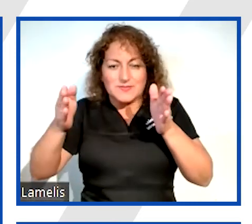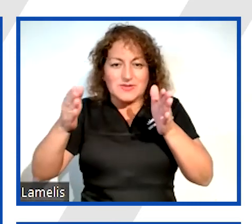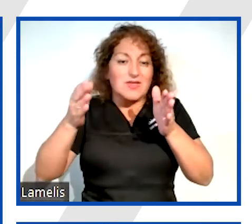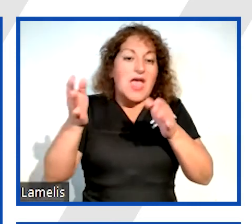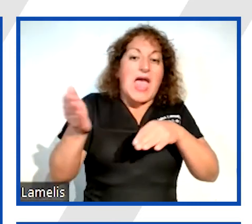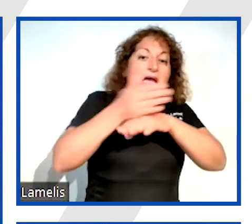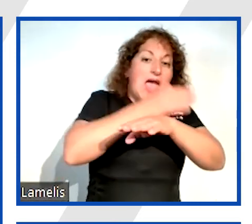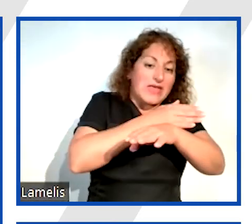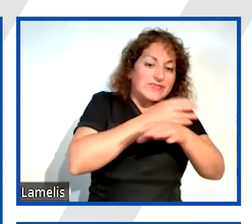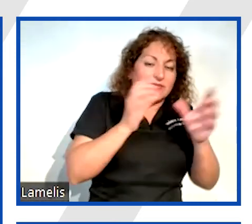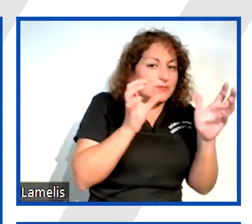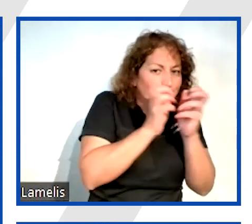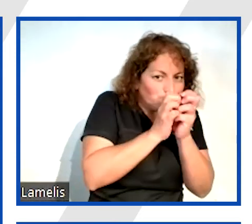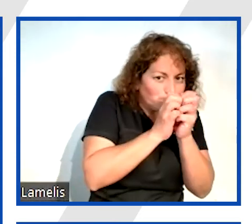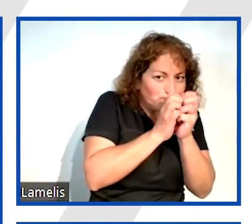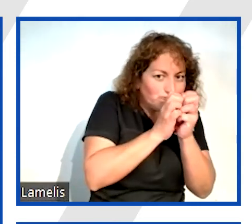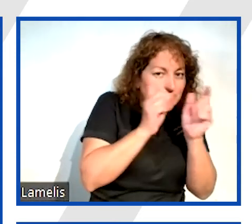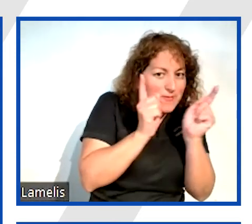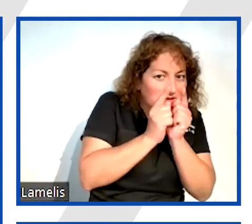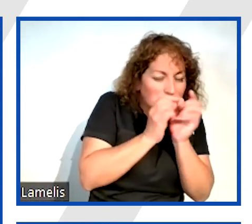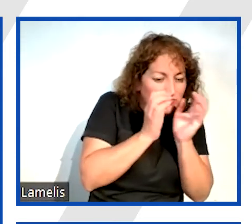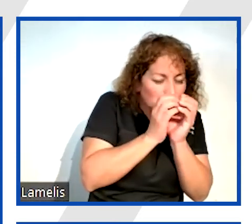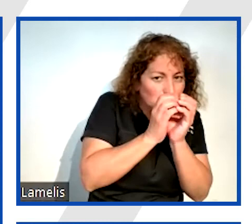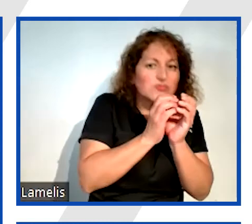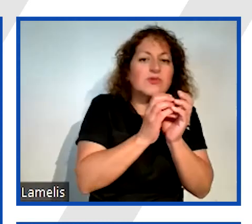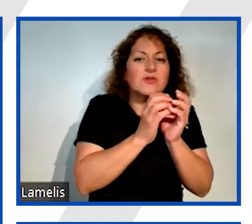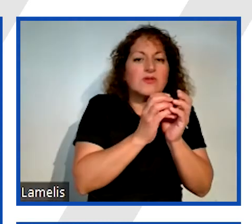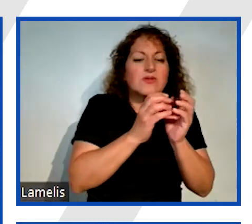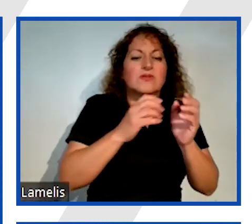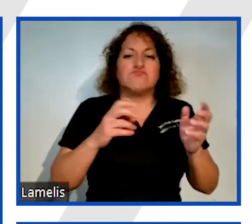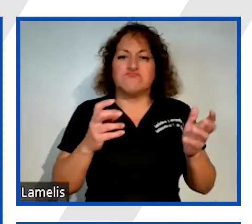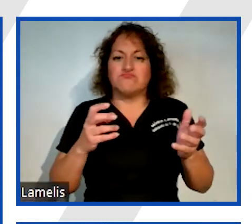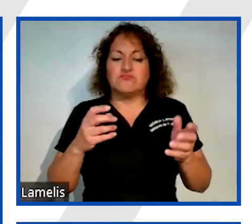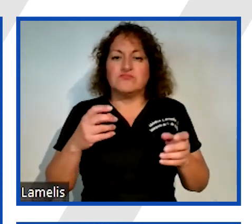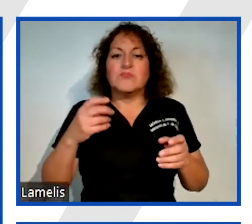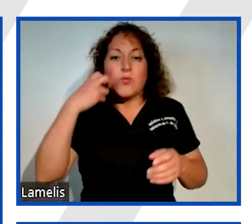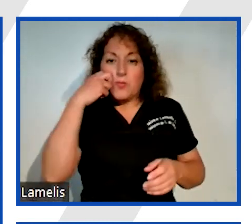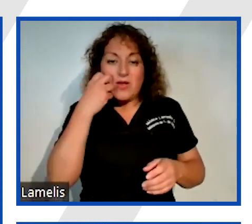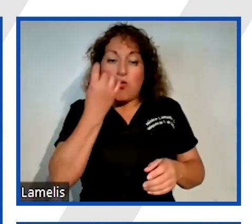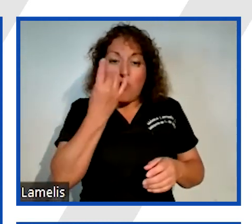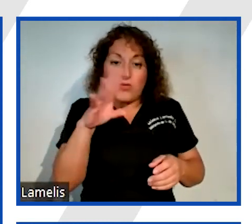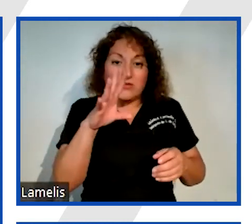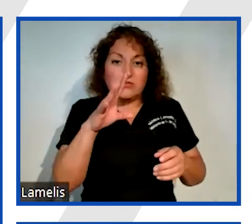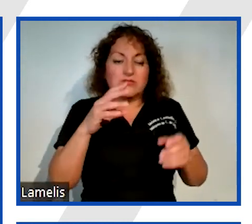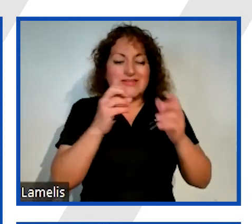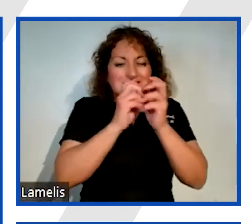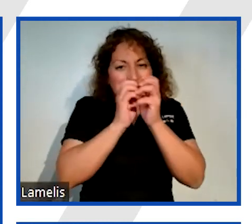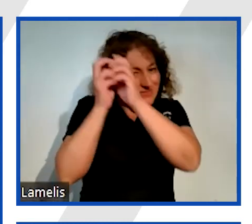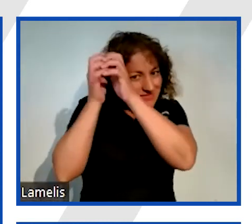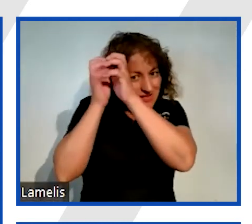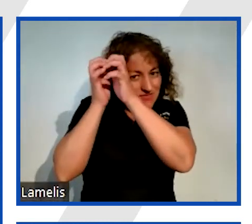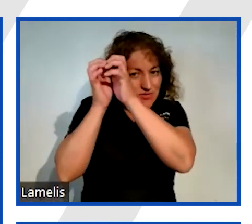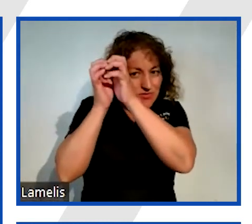con su propio cerebro antiguo y con el resto de los animales somos el único animal que su cerebro creció y se desarrolló tan rápidamente en